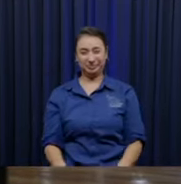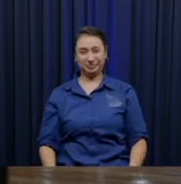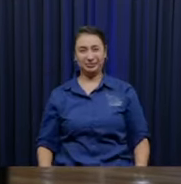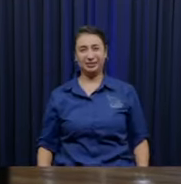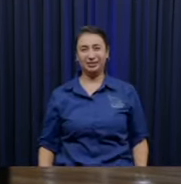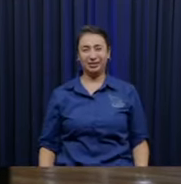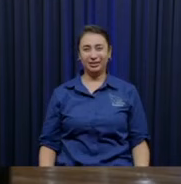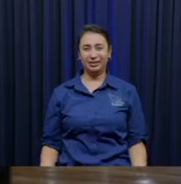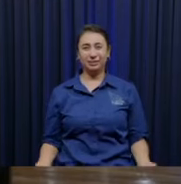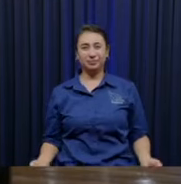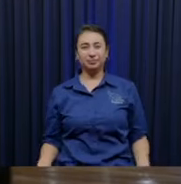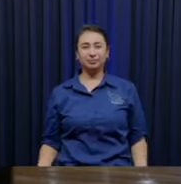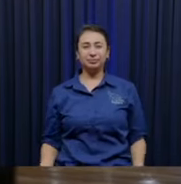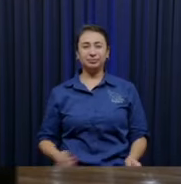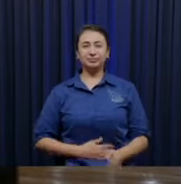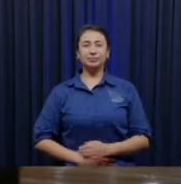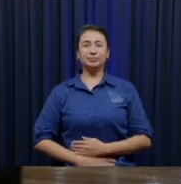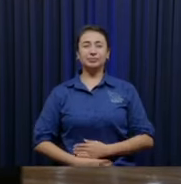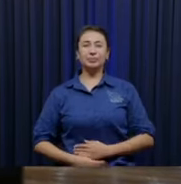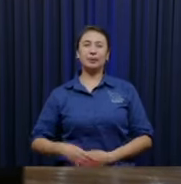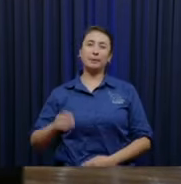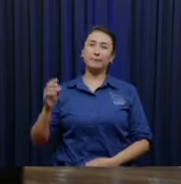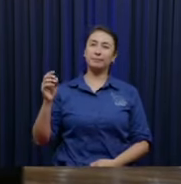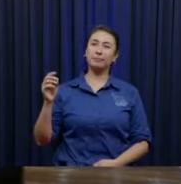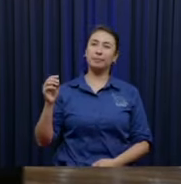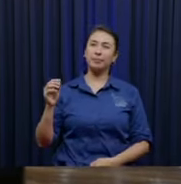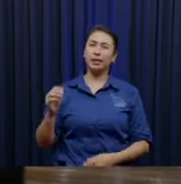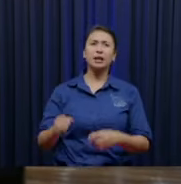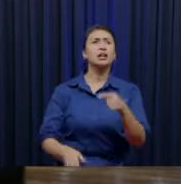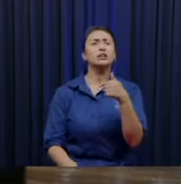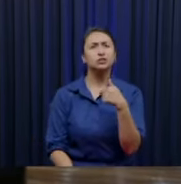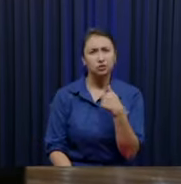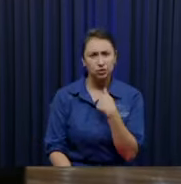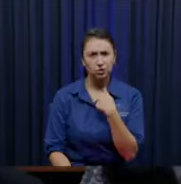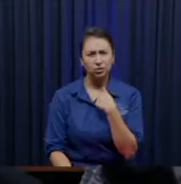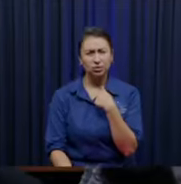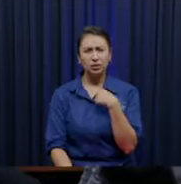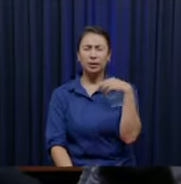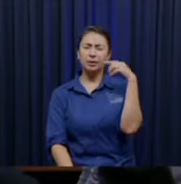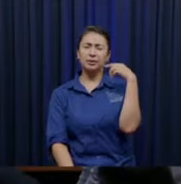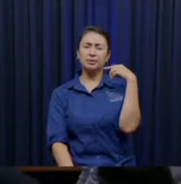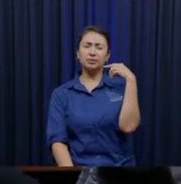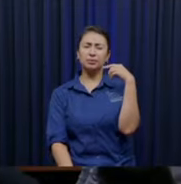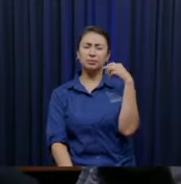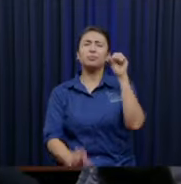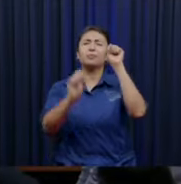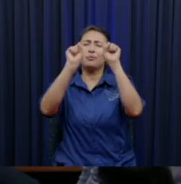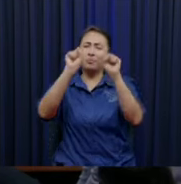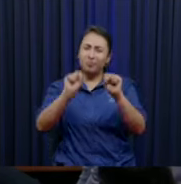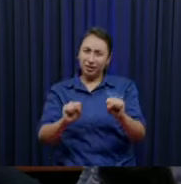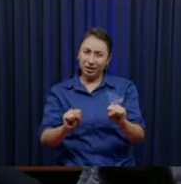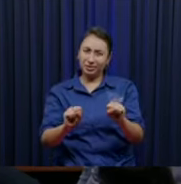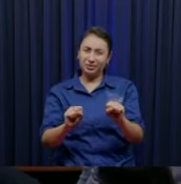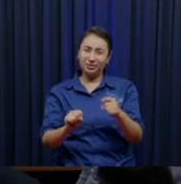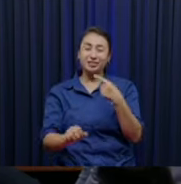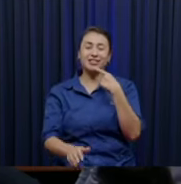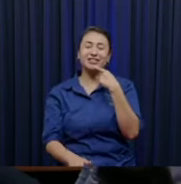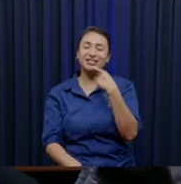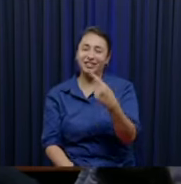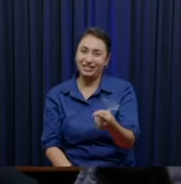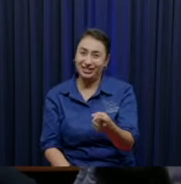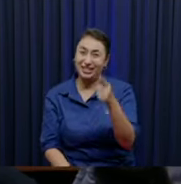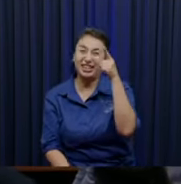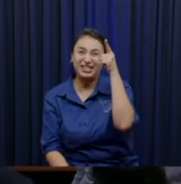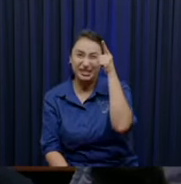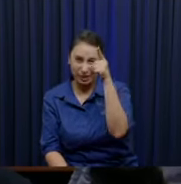Y yo creo que hasta lo tradujeron al inglés. Yo al principio creí que era del inglés al español, porque como así ha sido siempre, ¿va? Que este era del